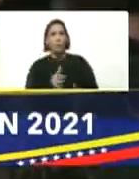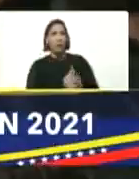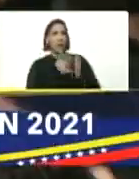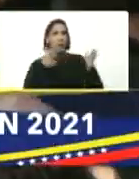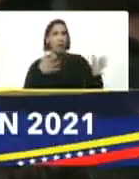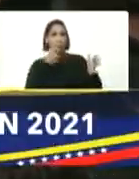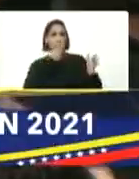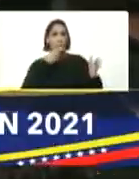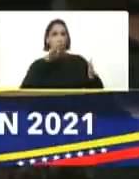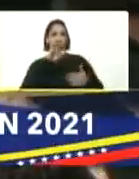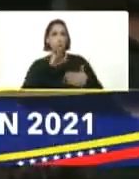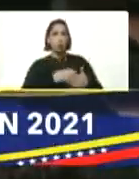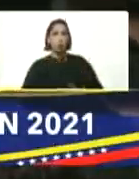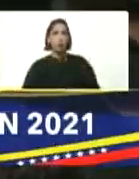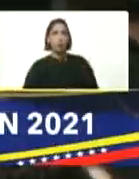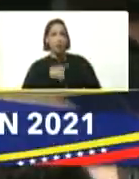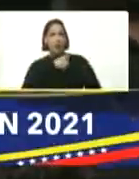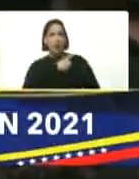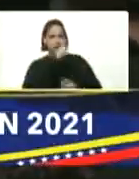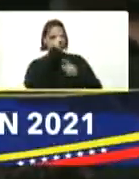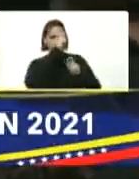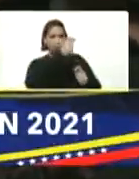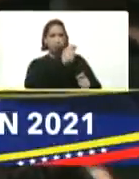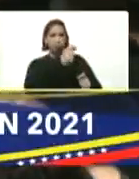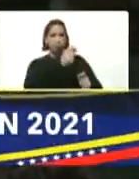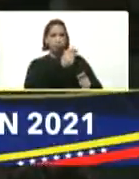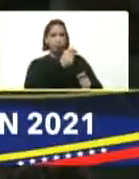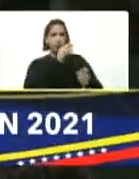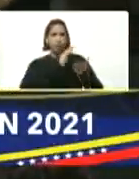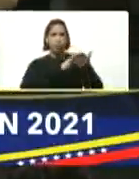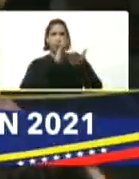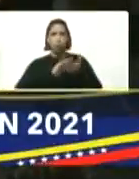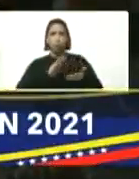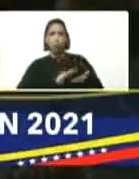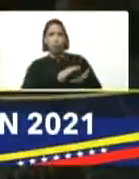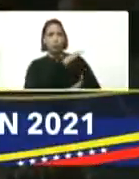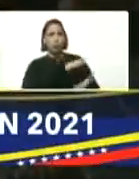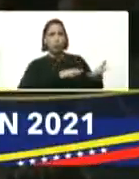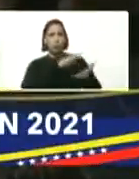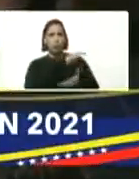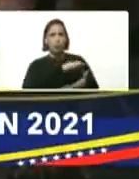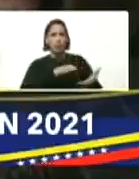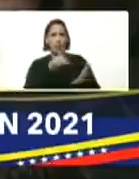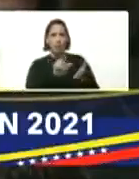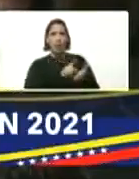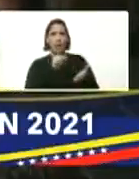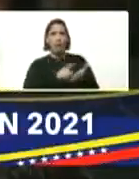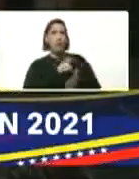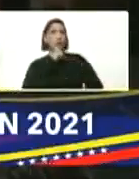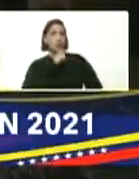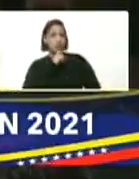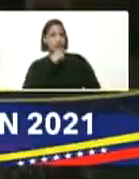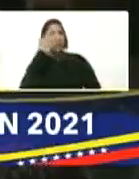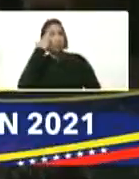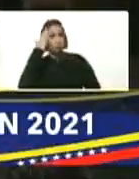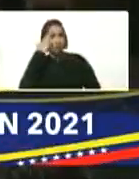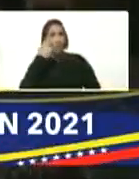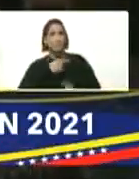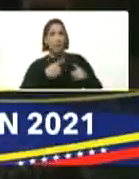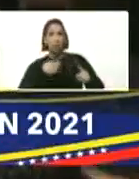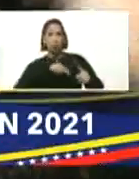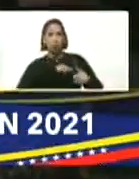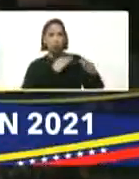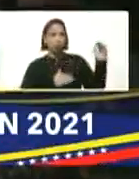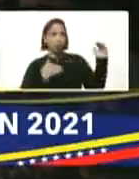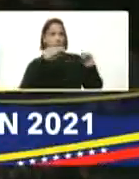prometió que él se iba a encargar de solucionar el problema del sector libro. Va a ser difícil, lo sé, pero lo vamos a superar como